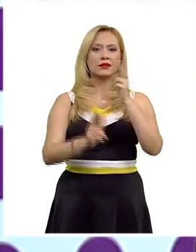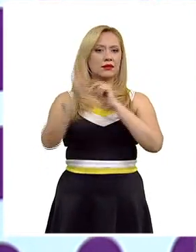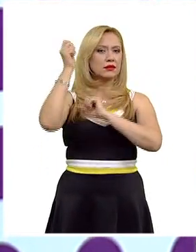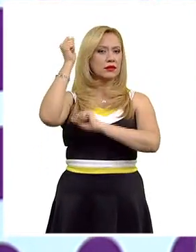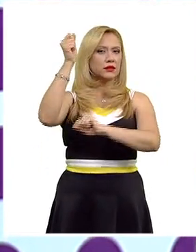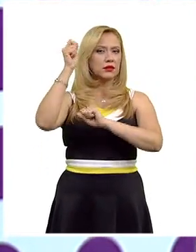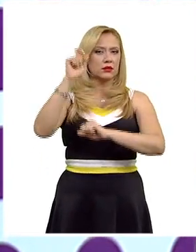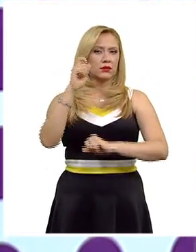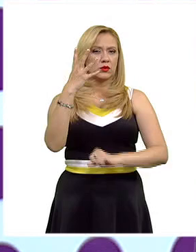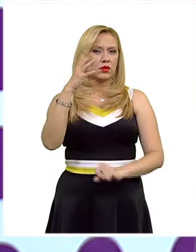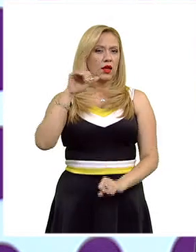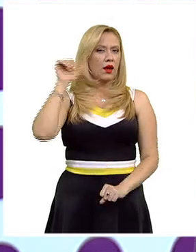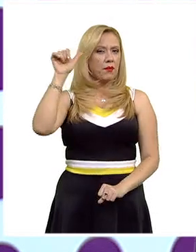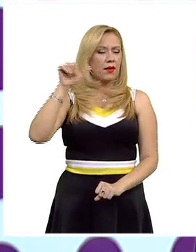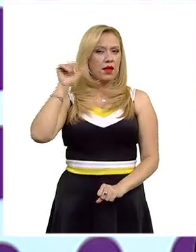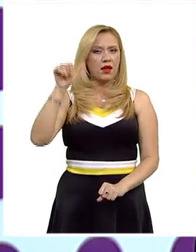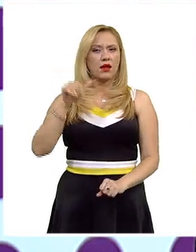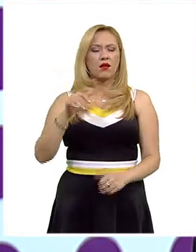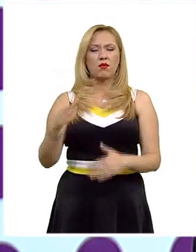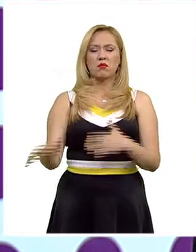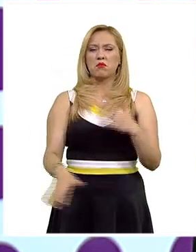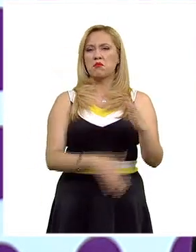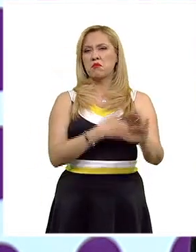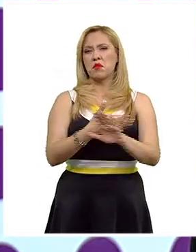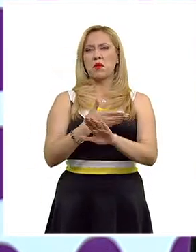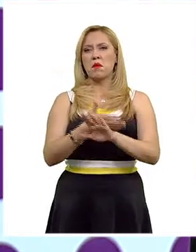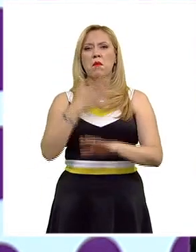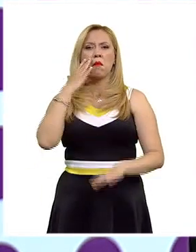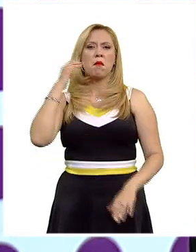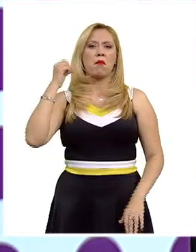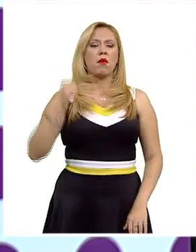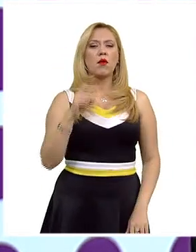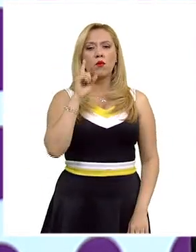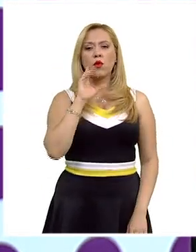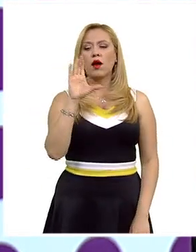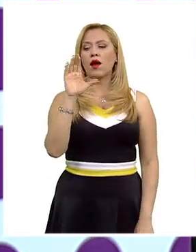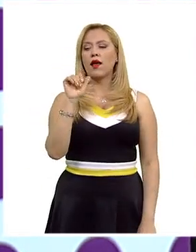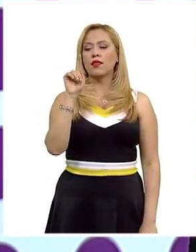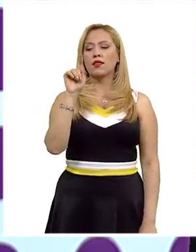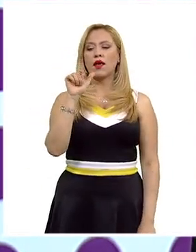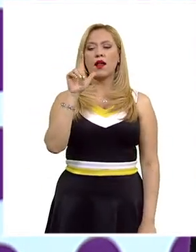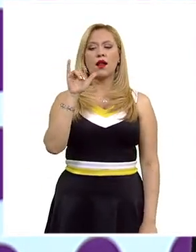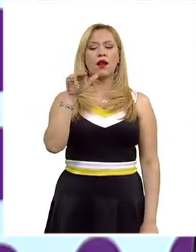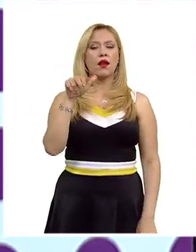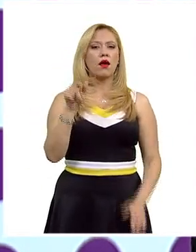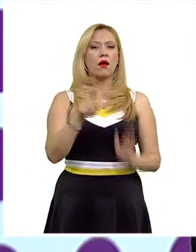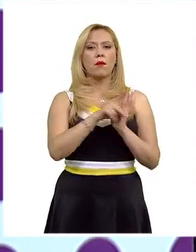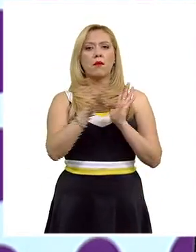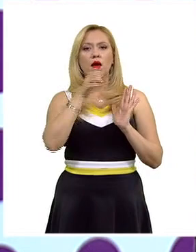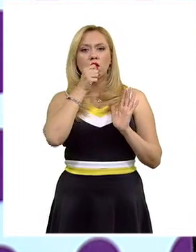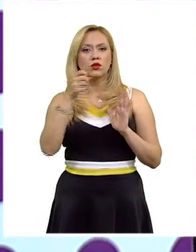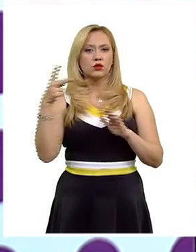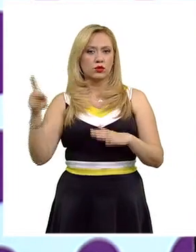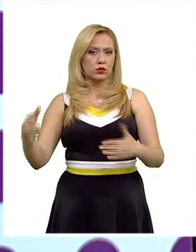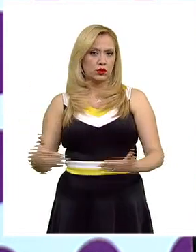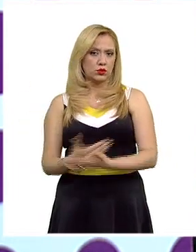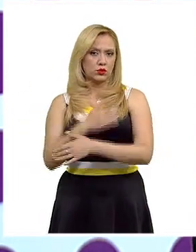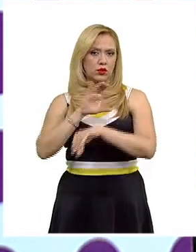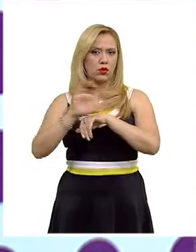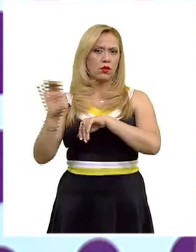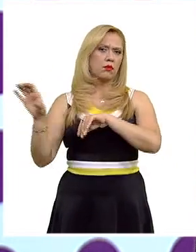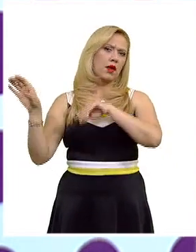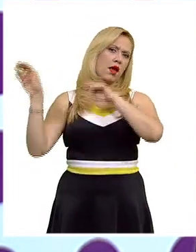abril por las violencias machistas, Catalina Ruiz Navarro, que es una periodista colombiana que radica en México, lanzó